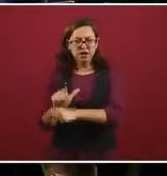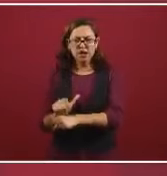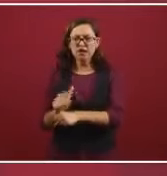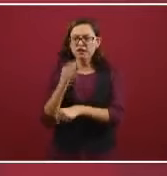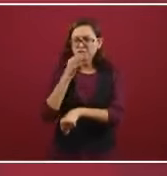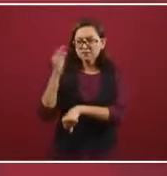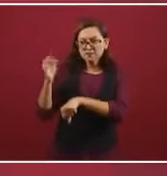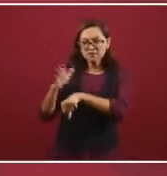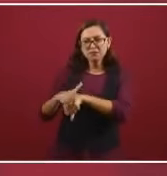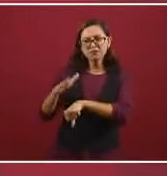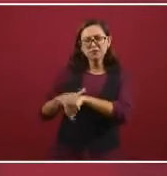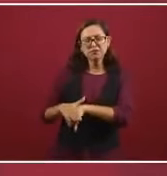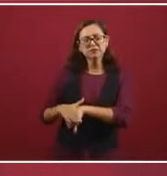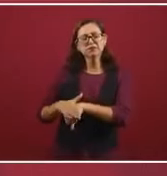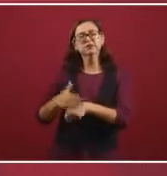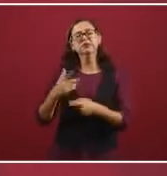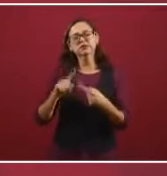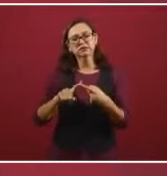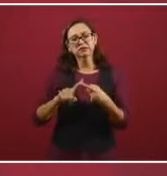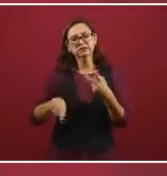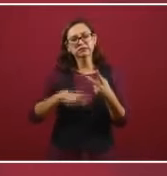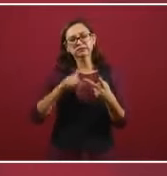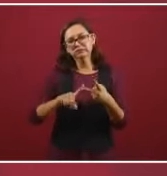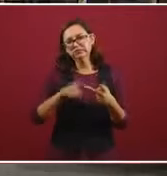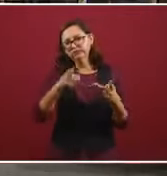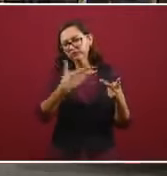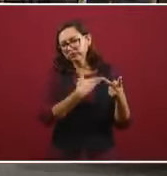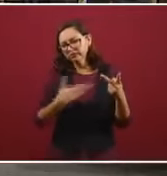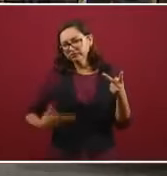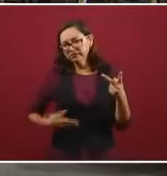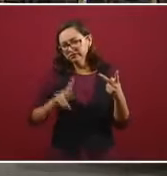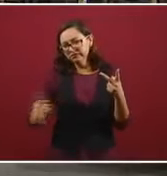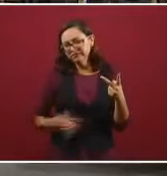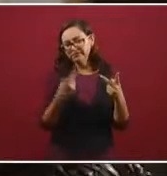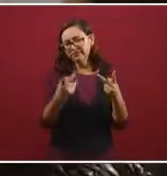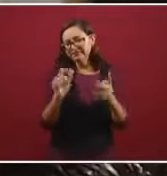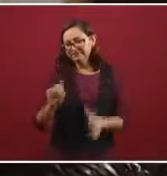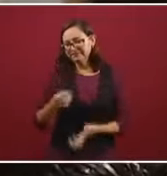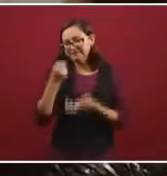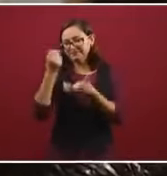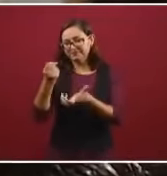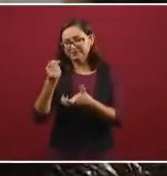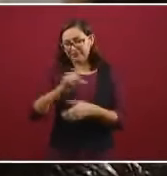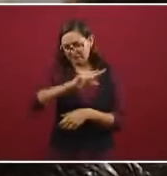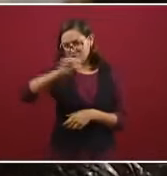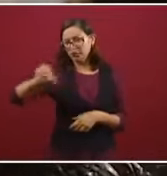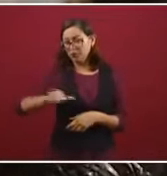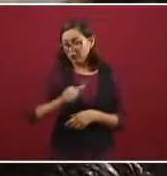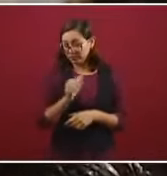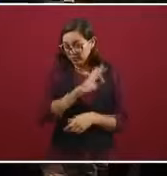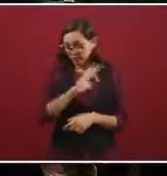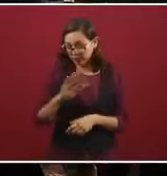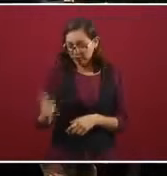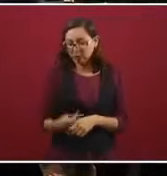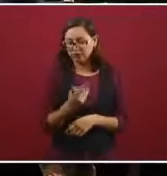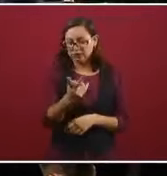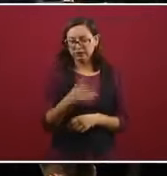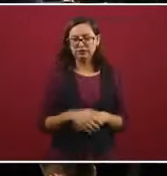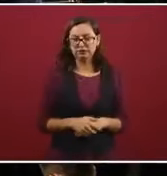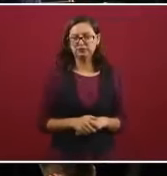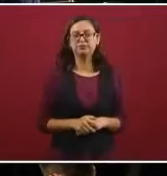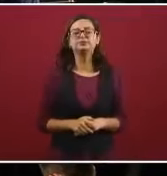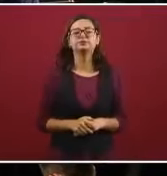una parte? Yo tengo una pregunta también para el presidente del presupuesto, pero tal vez lo dejamos para después. Sí, sí. Gracias.